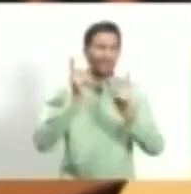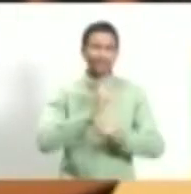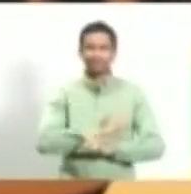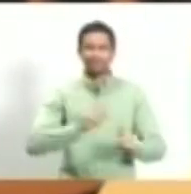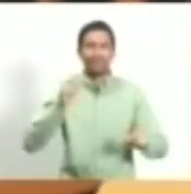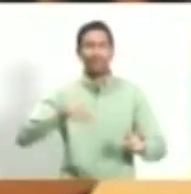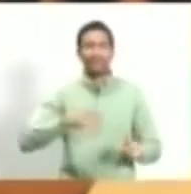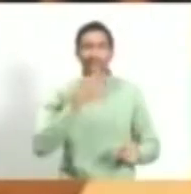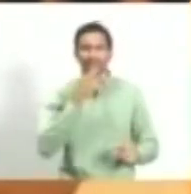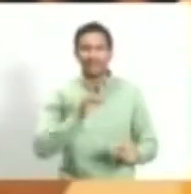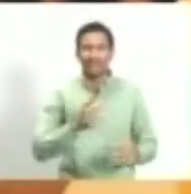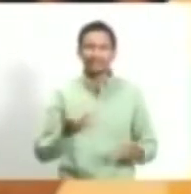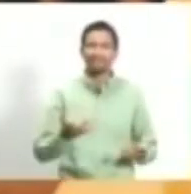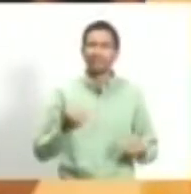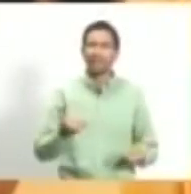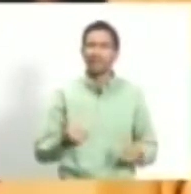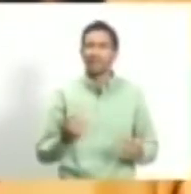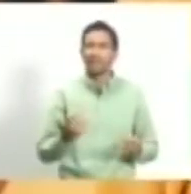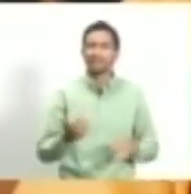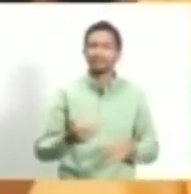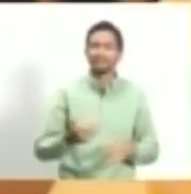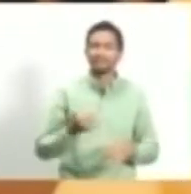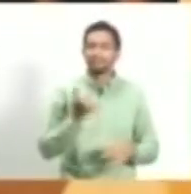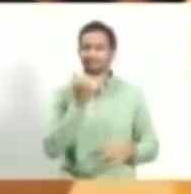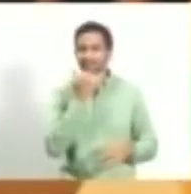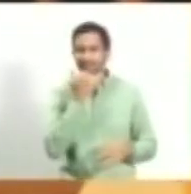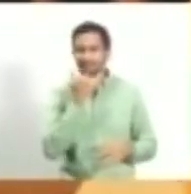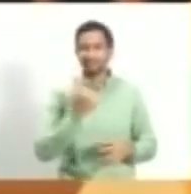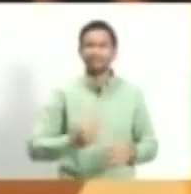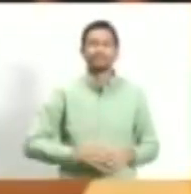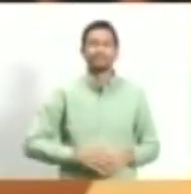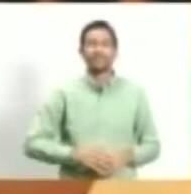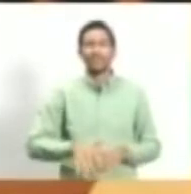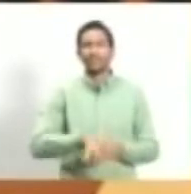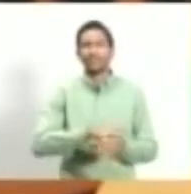estos momentos la economía está paralizada porque no se está